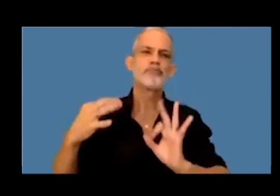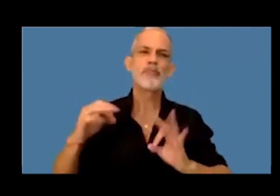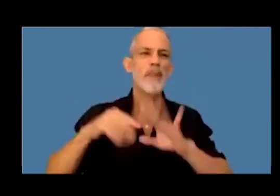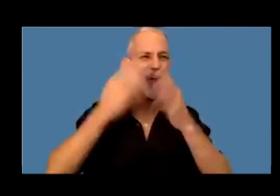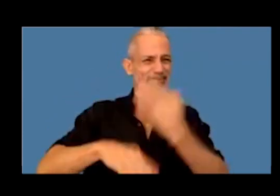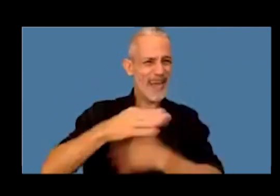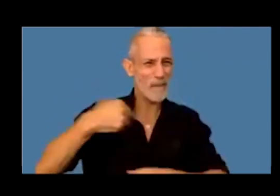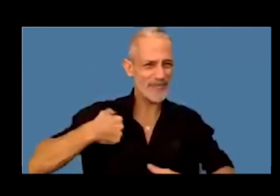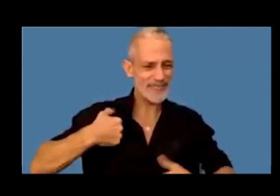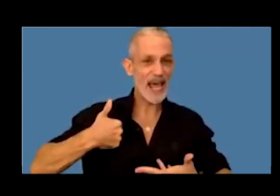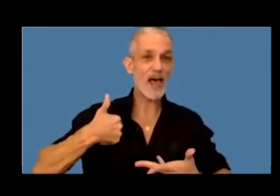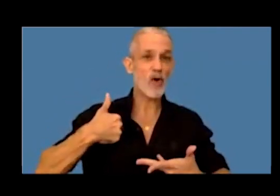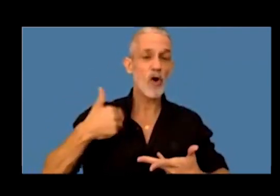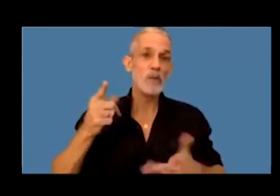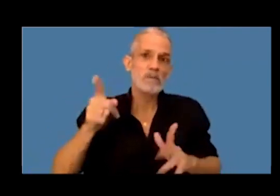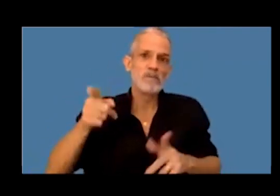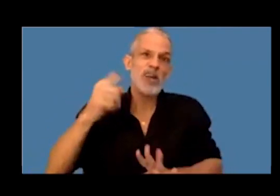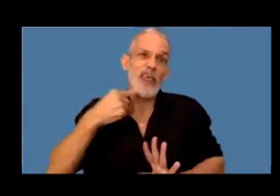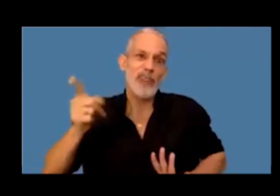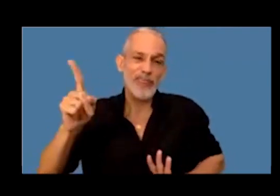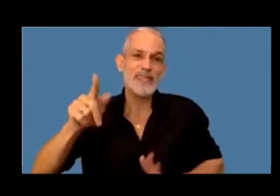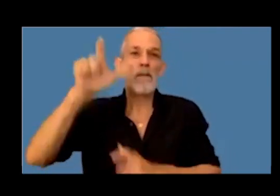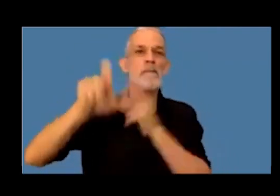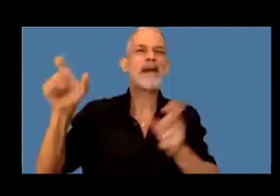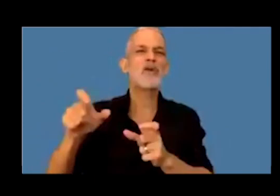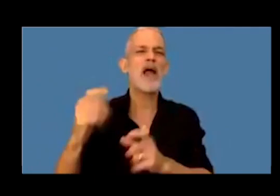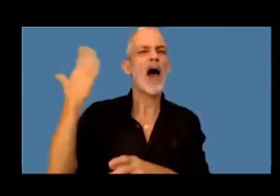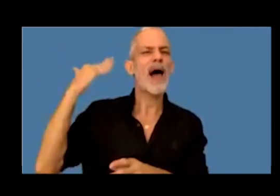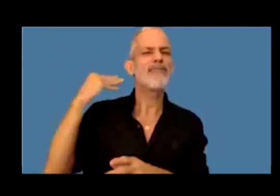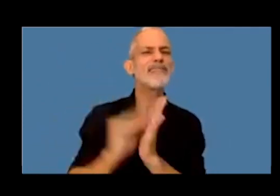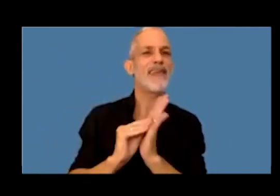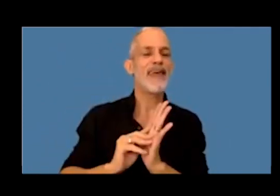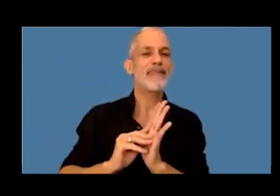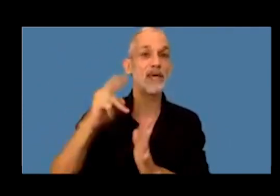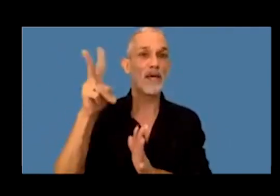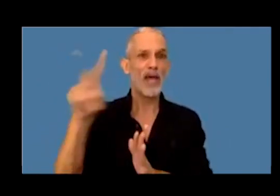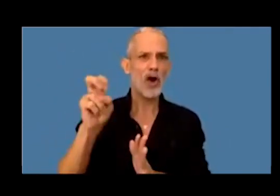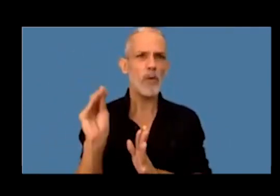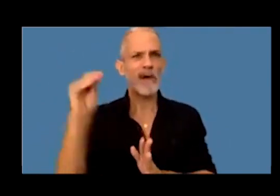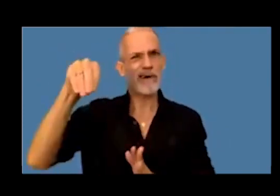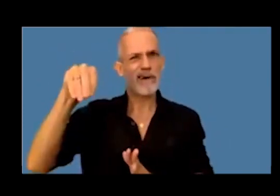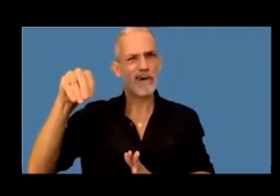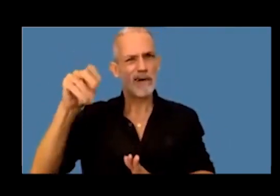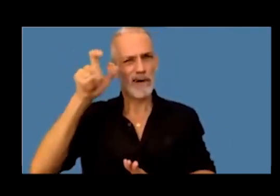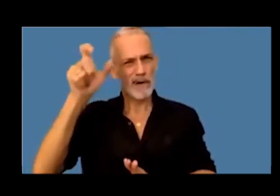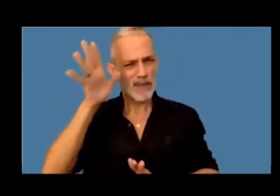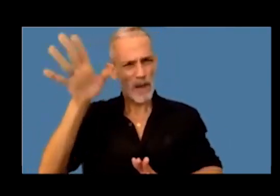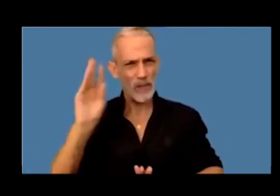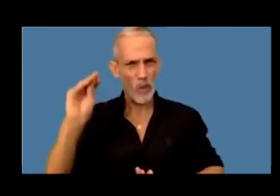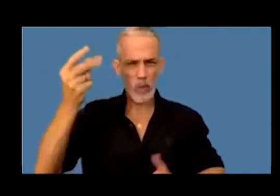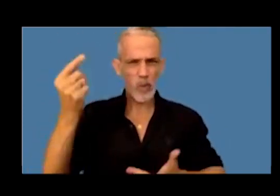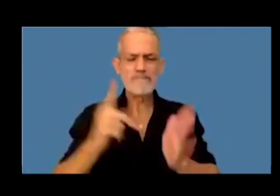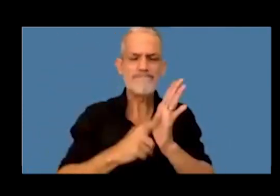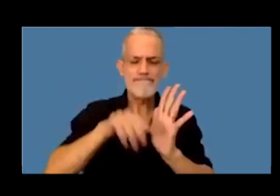discapacitado, lo llaman ellos personas con antecedentes, y cobran un plus exorbitante. ¿Hay alguna reglamentación